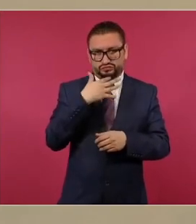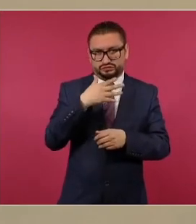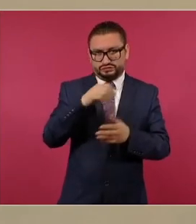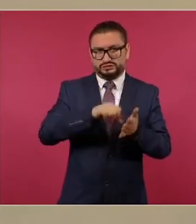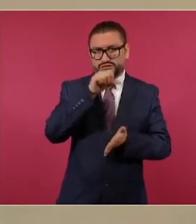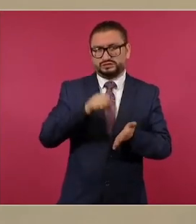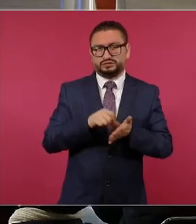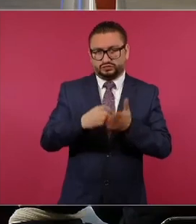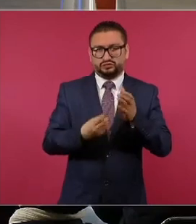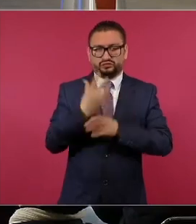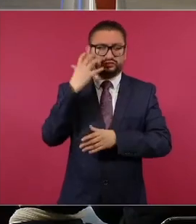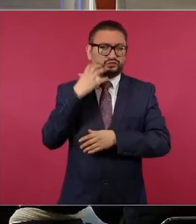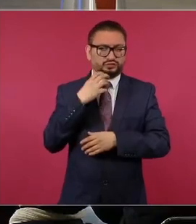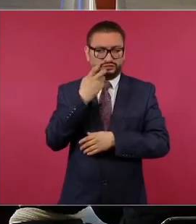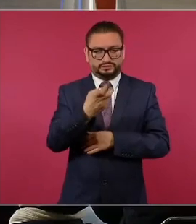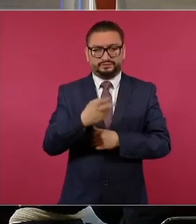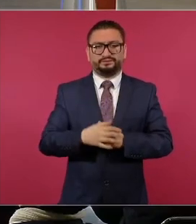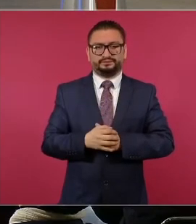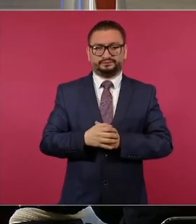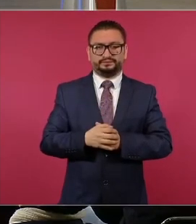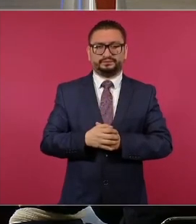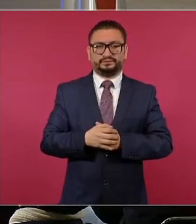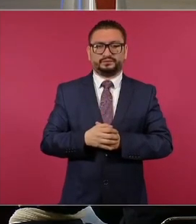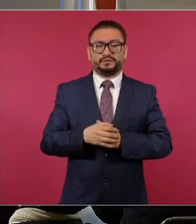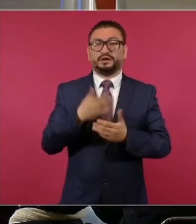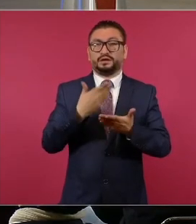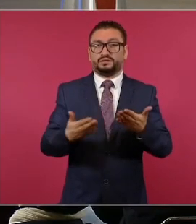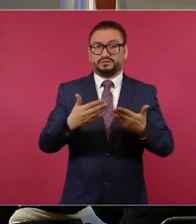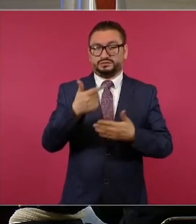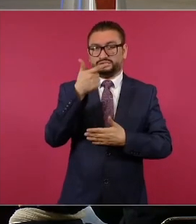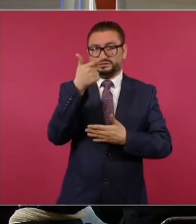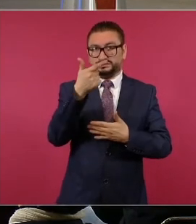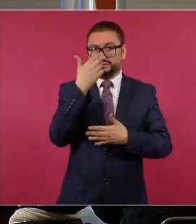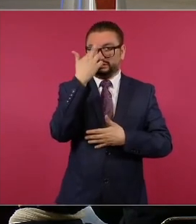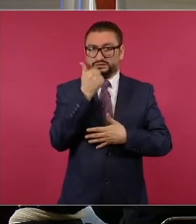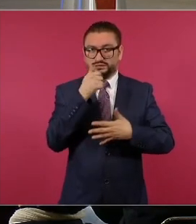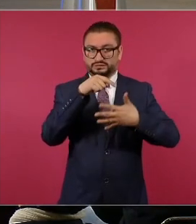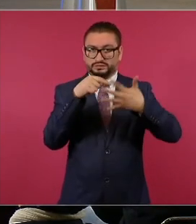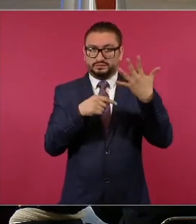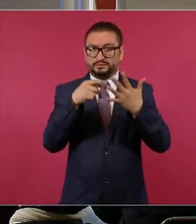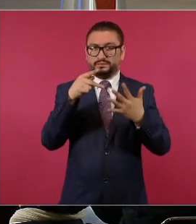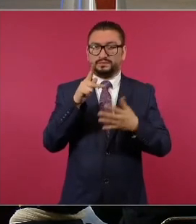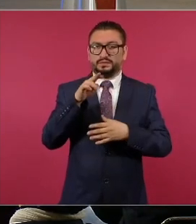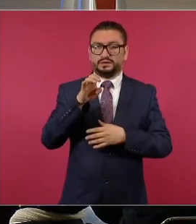Nuevo León. Adelante, tenemos estas 7 causas penales.